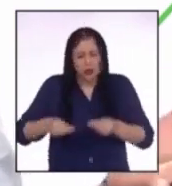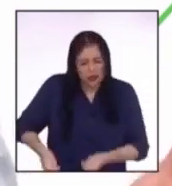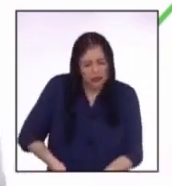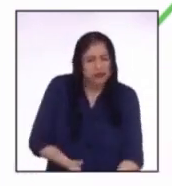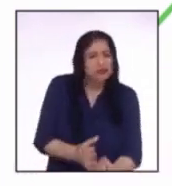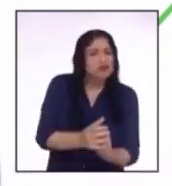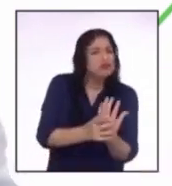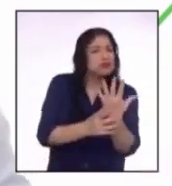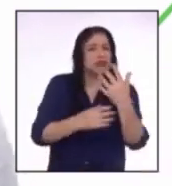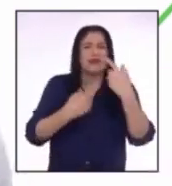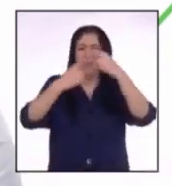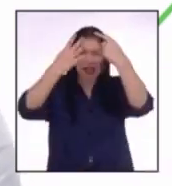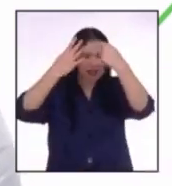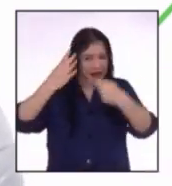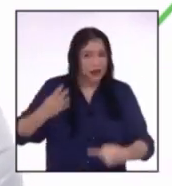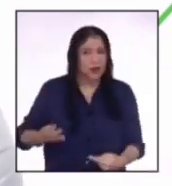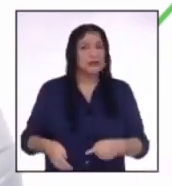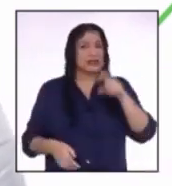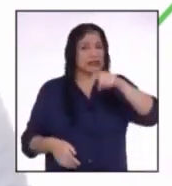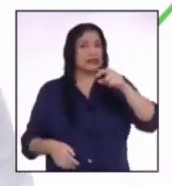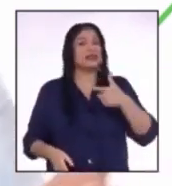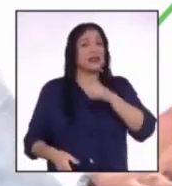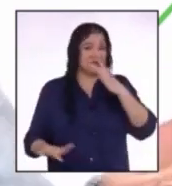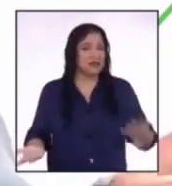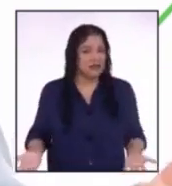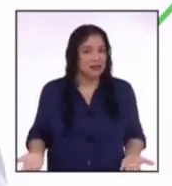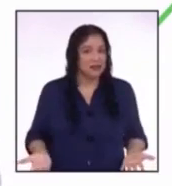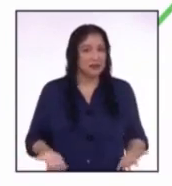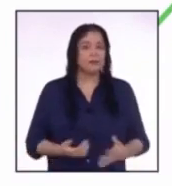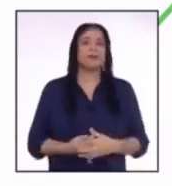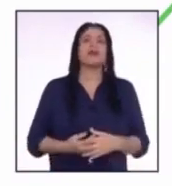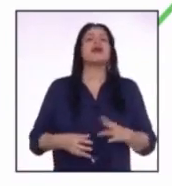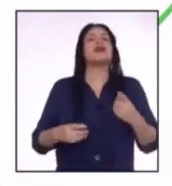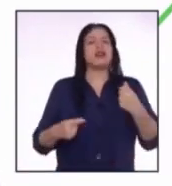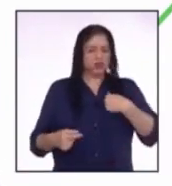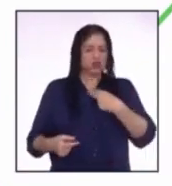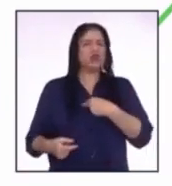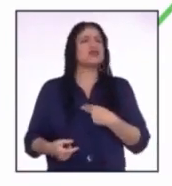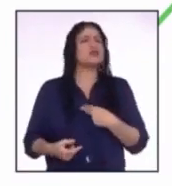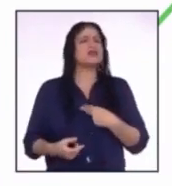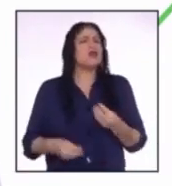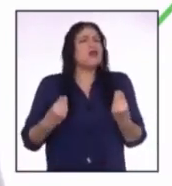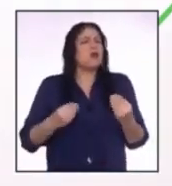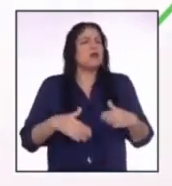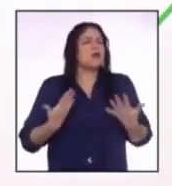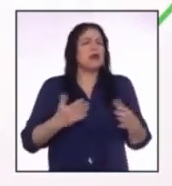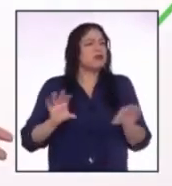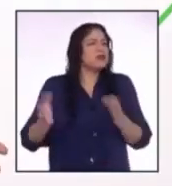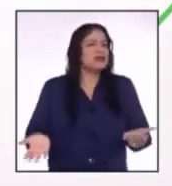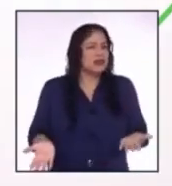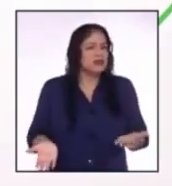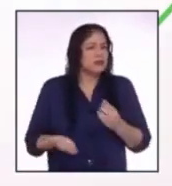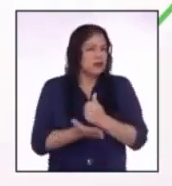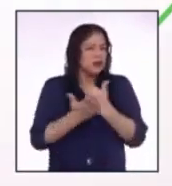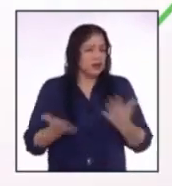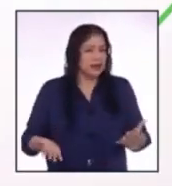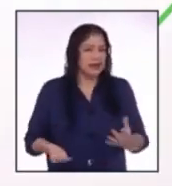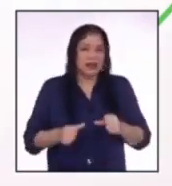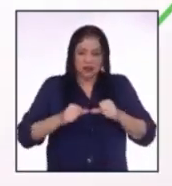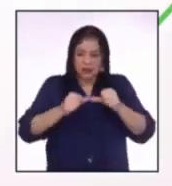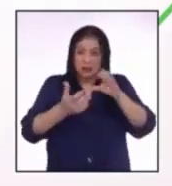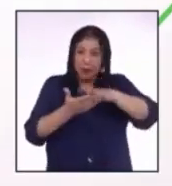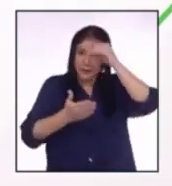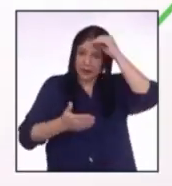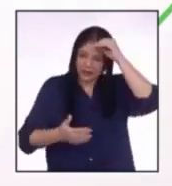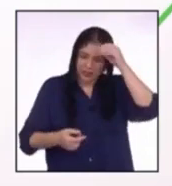agrícolas entre mil otras qué podemos hacer nosotros sigamos aprendiendo sobre